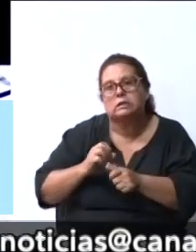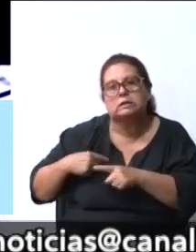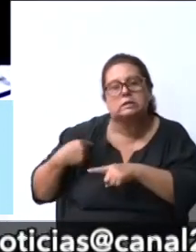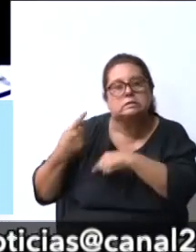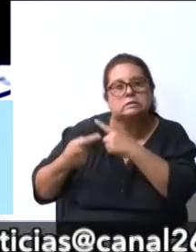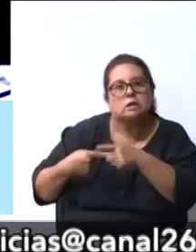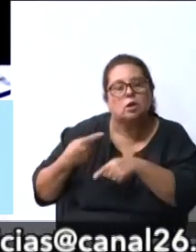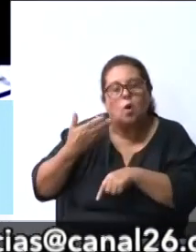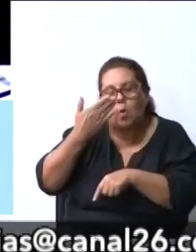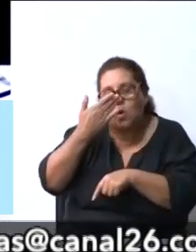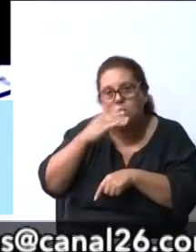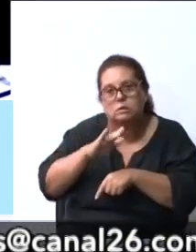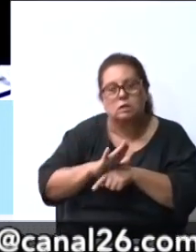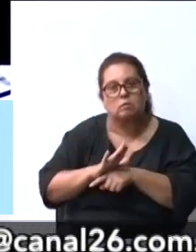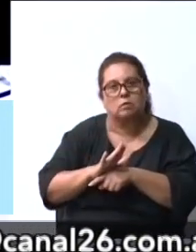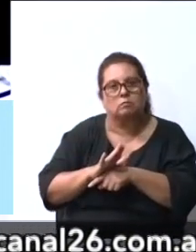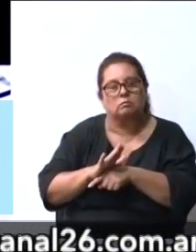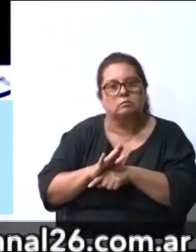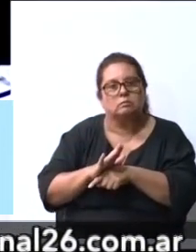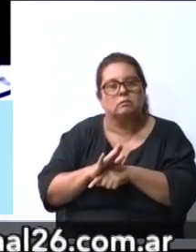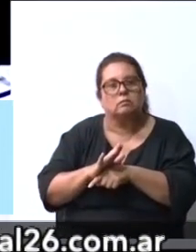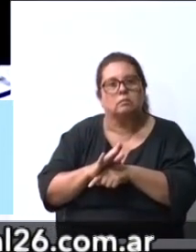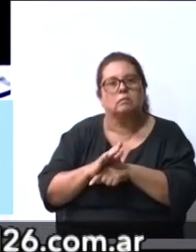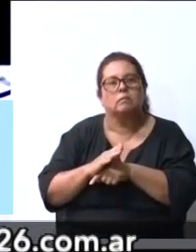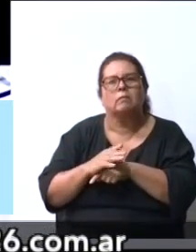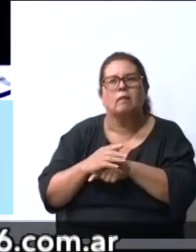absoluto repudio al accionar ruso.